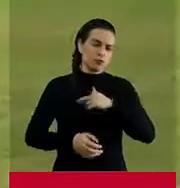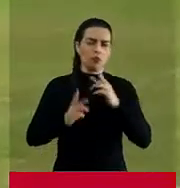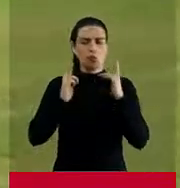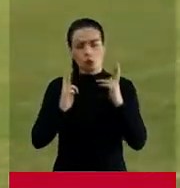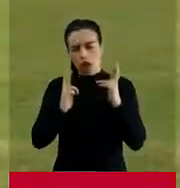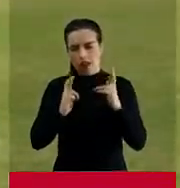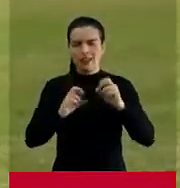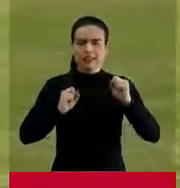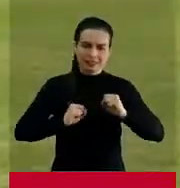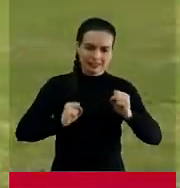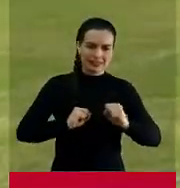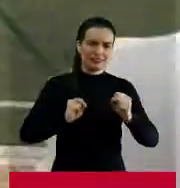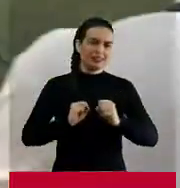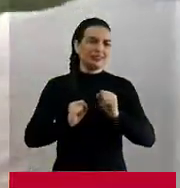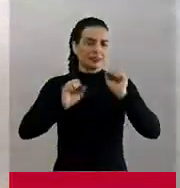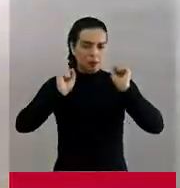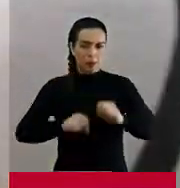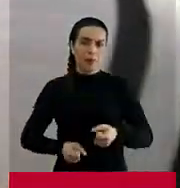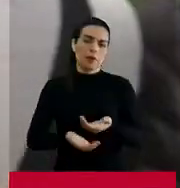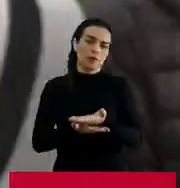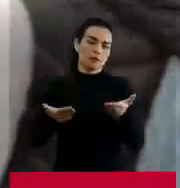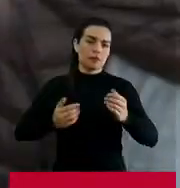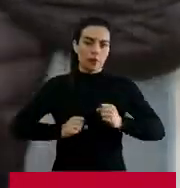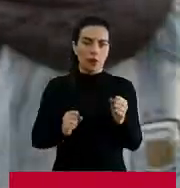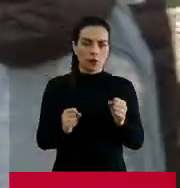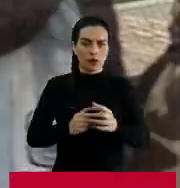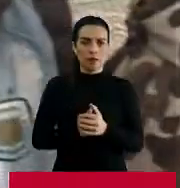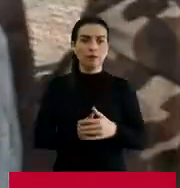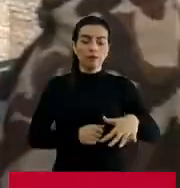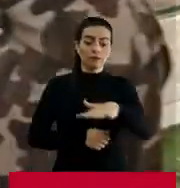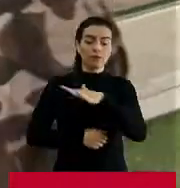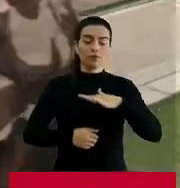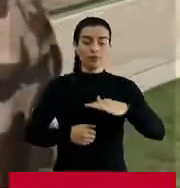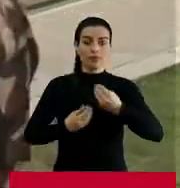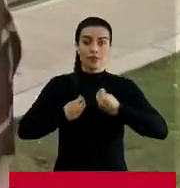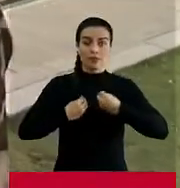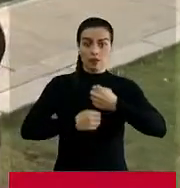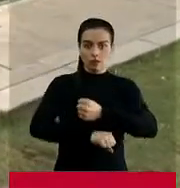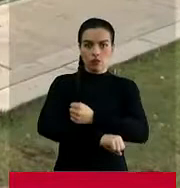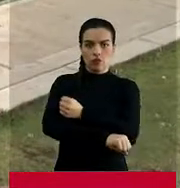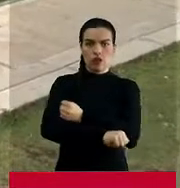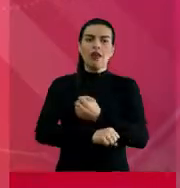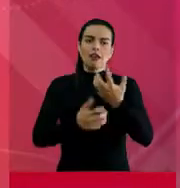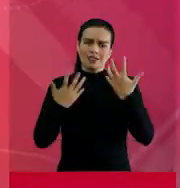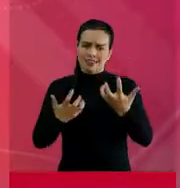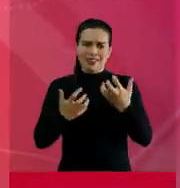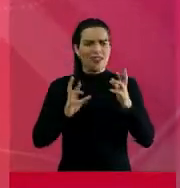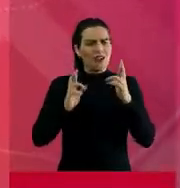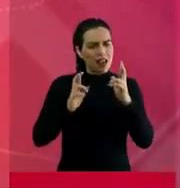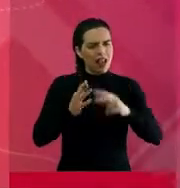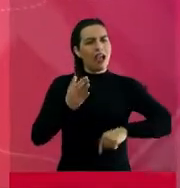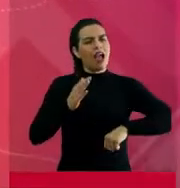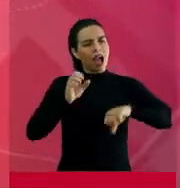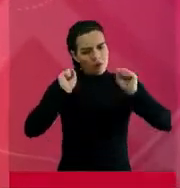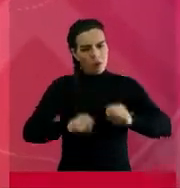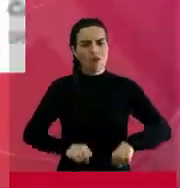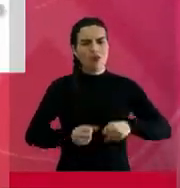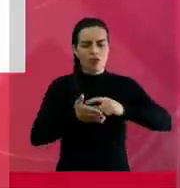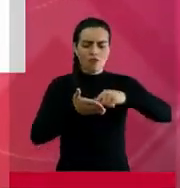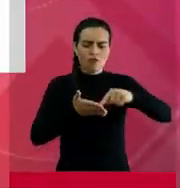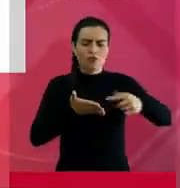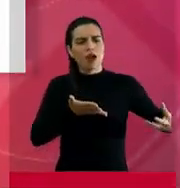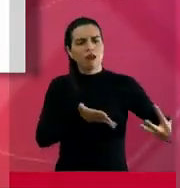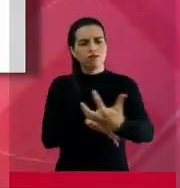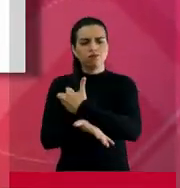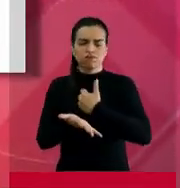ejemplo para todo Bogotá. La comunidad de Suba quiere mostrar su apoyo al proyecto reuniendo firmas a través de change.org. En